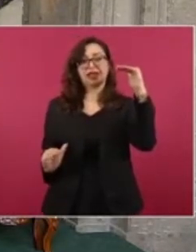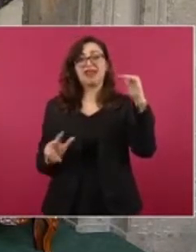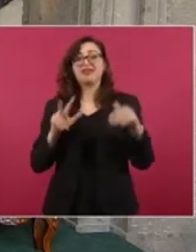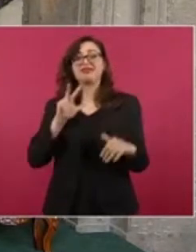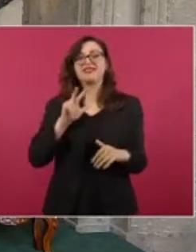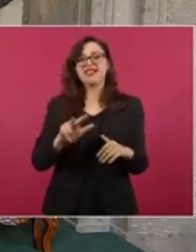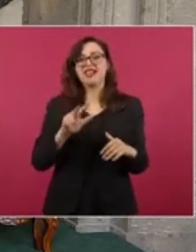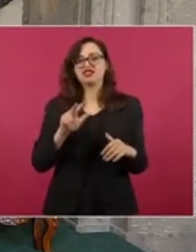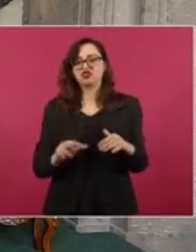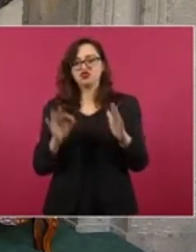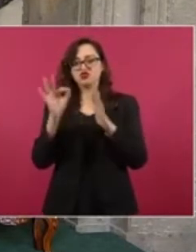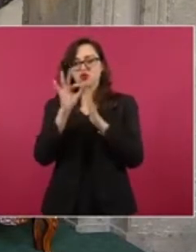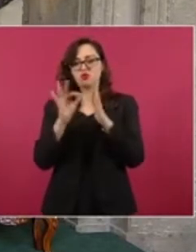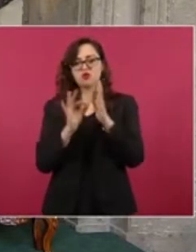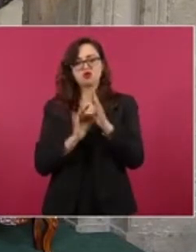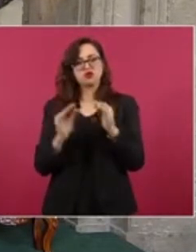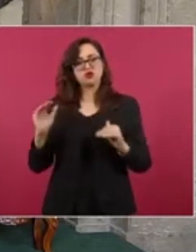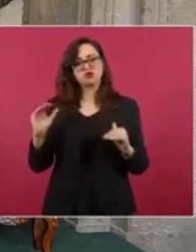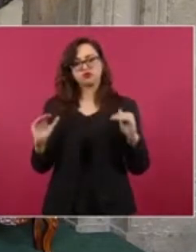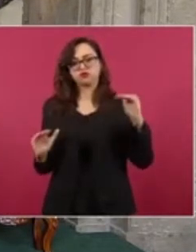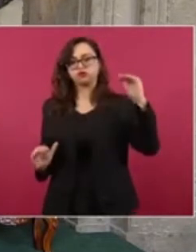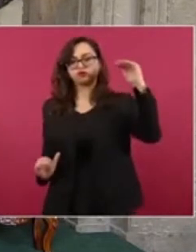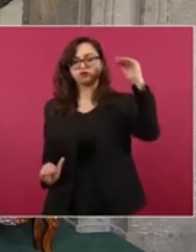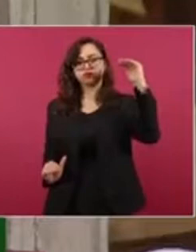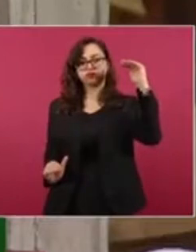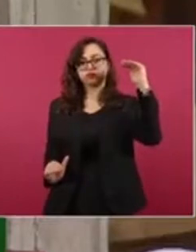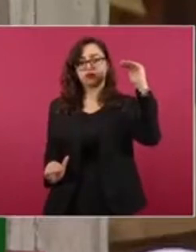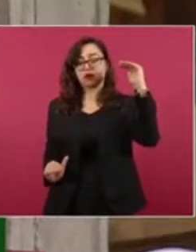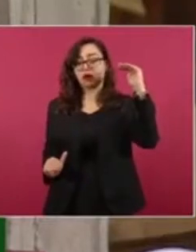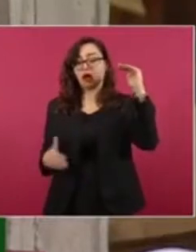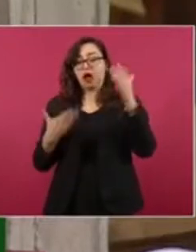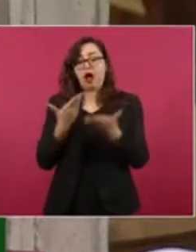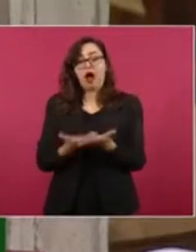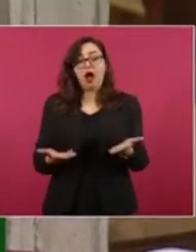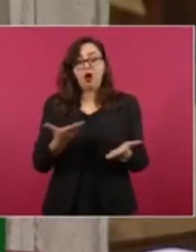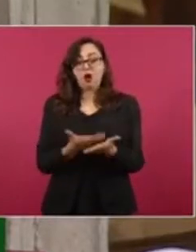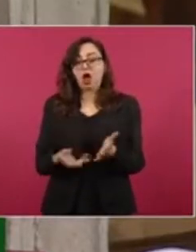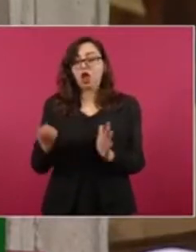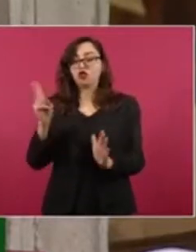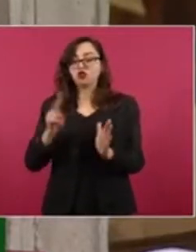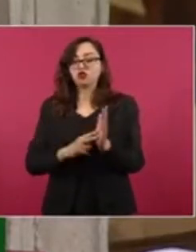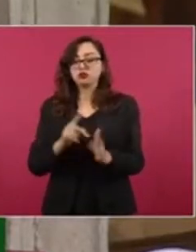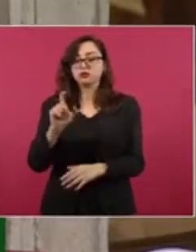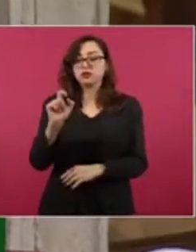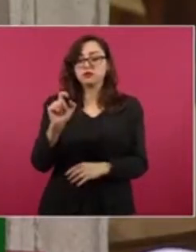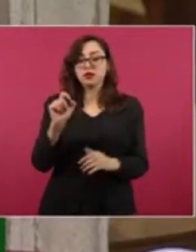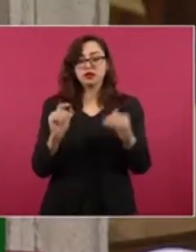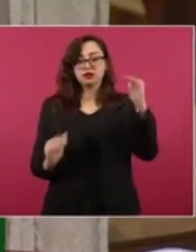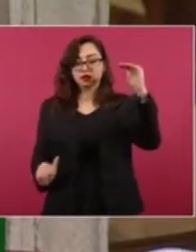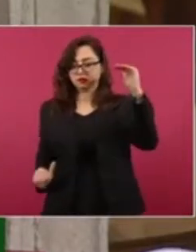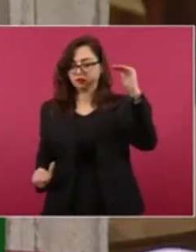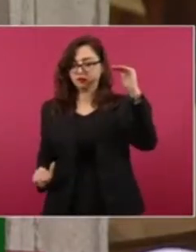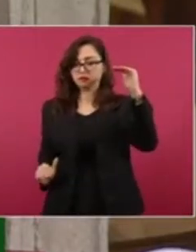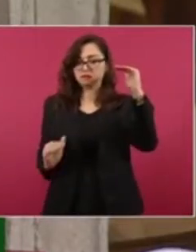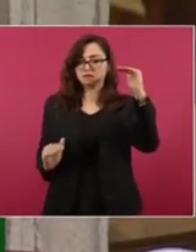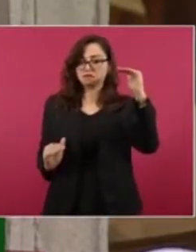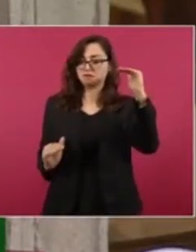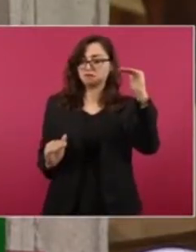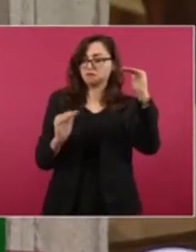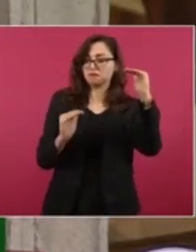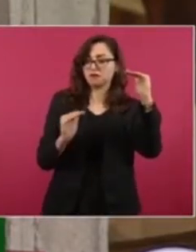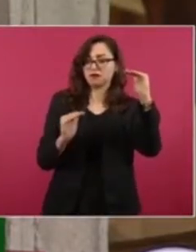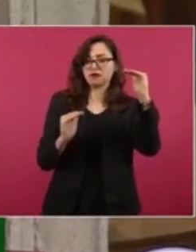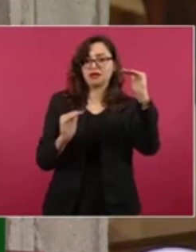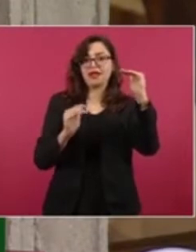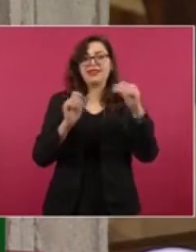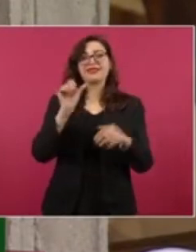los de abajo y las ventajas del tratado comercial con Estados Unidos y Canadá. En temas de seguridad, el mandatario señaló que el único afán de la